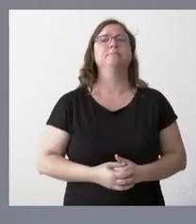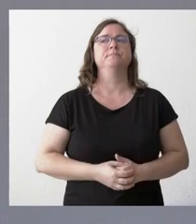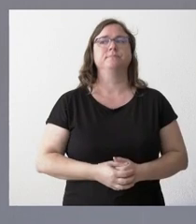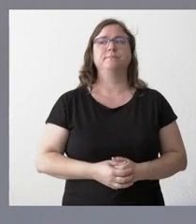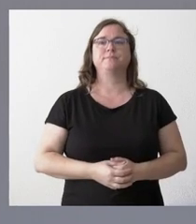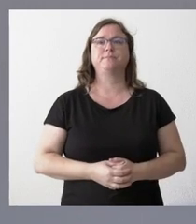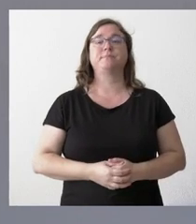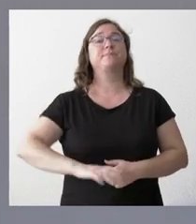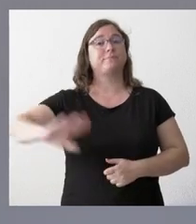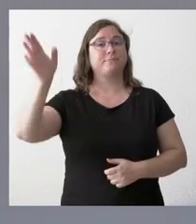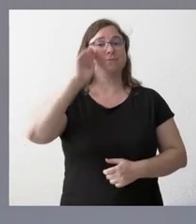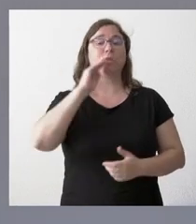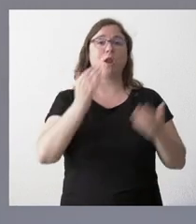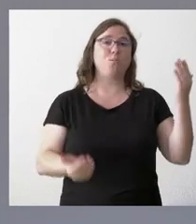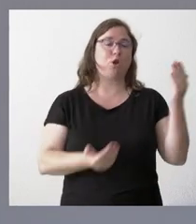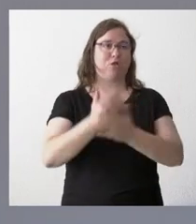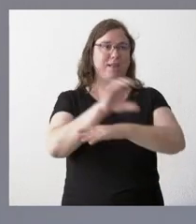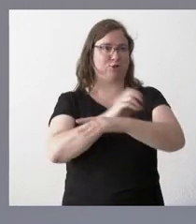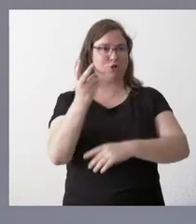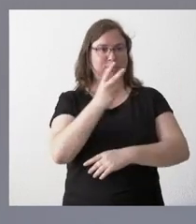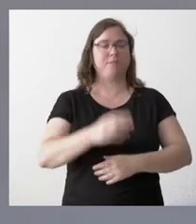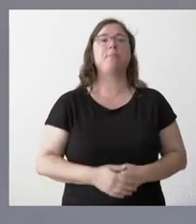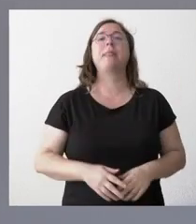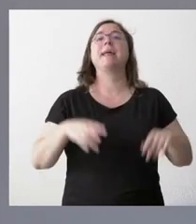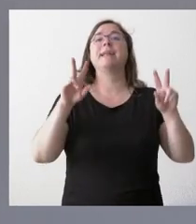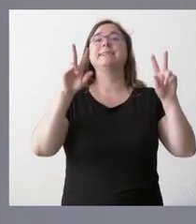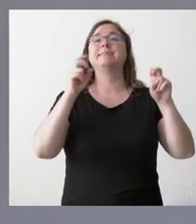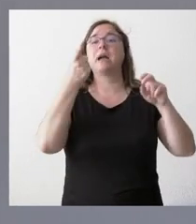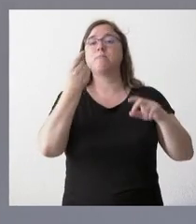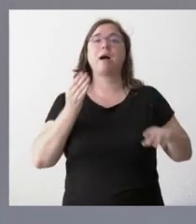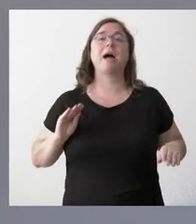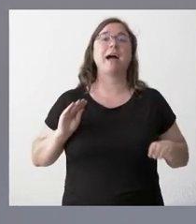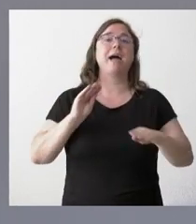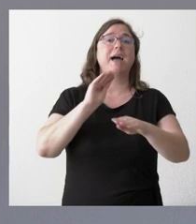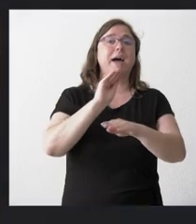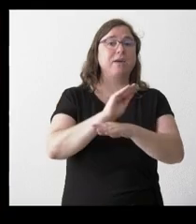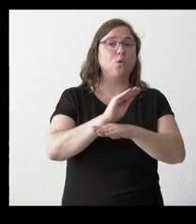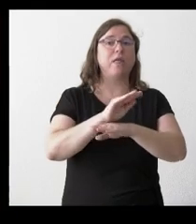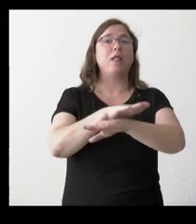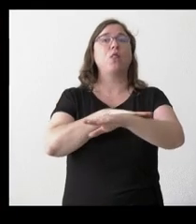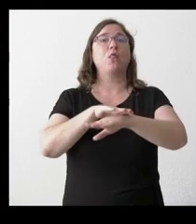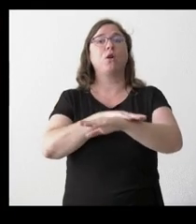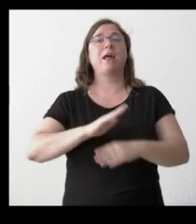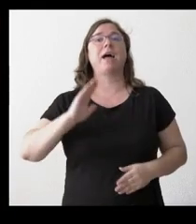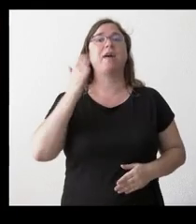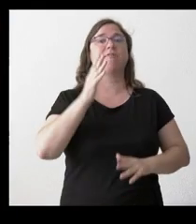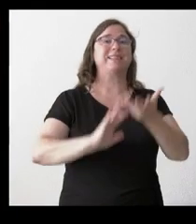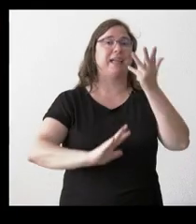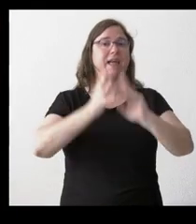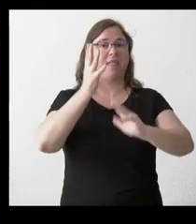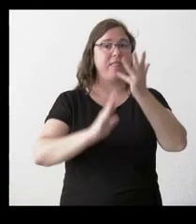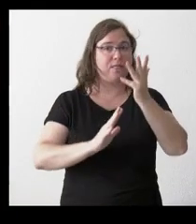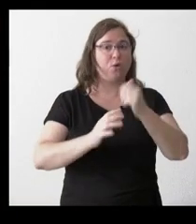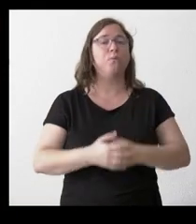Hola, muy buenas, consejeros. Sobre las ayudas por las zonas afectadas